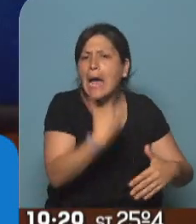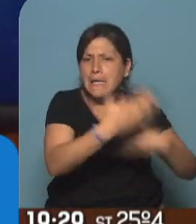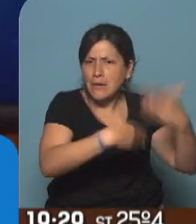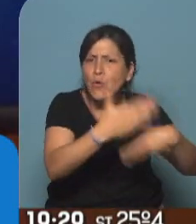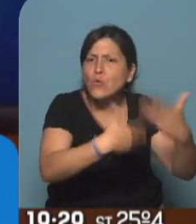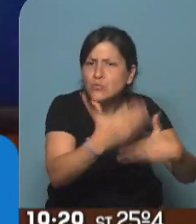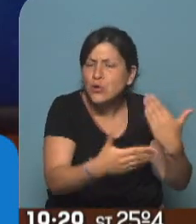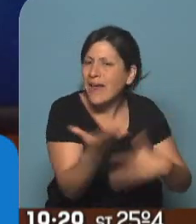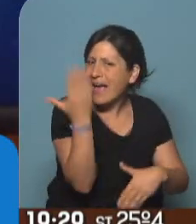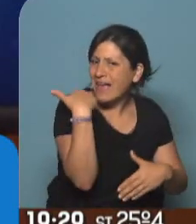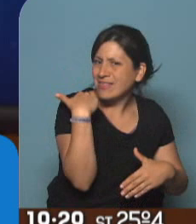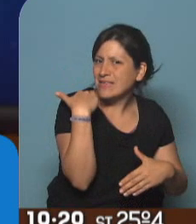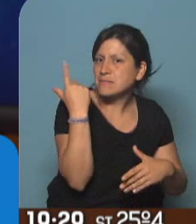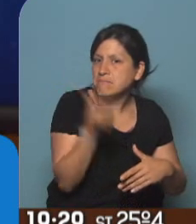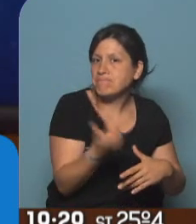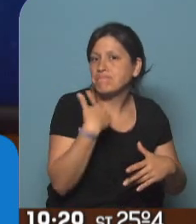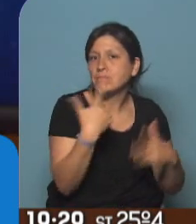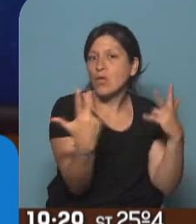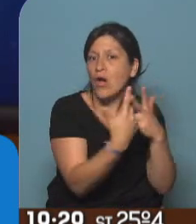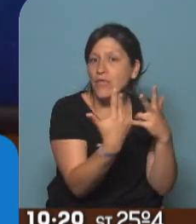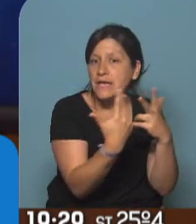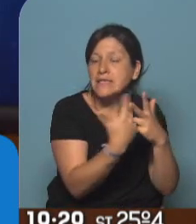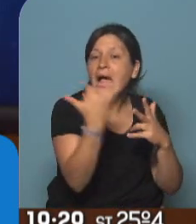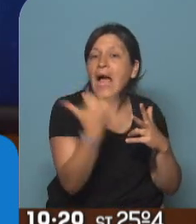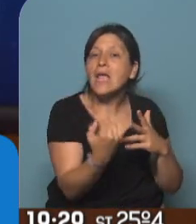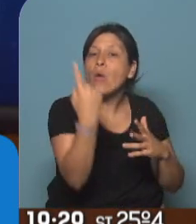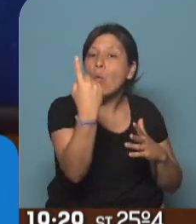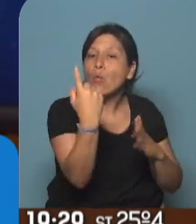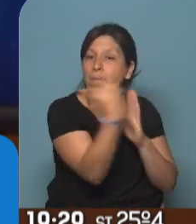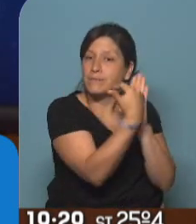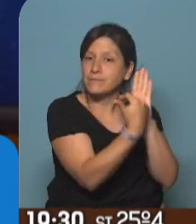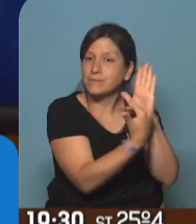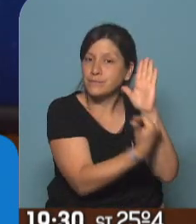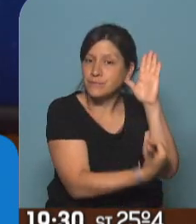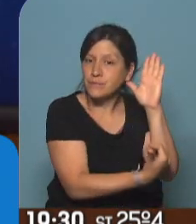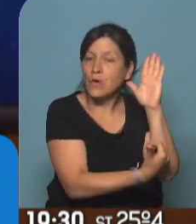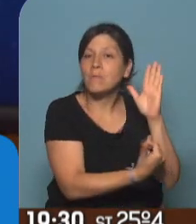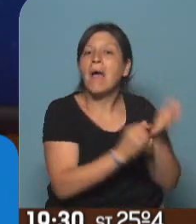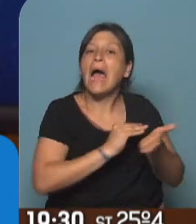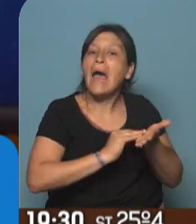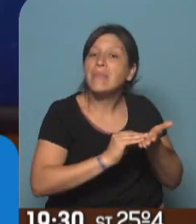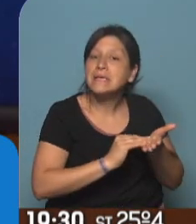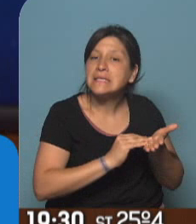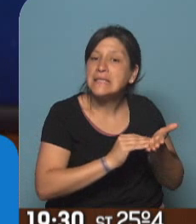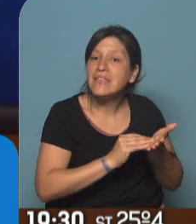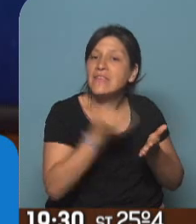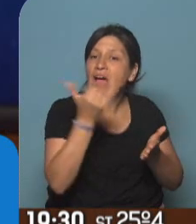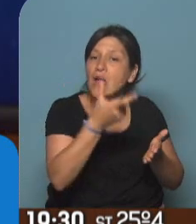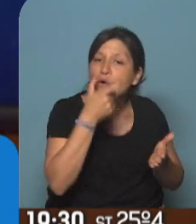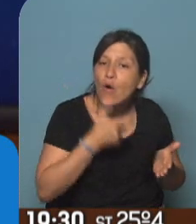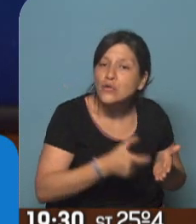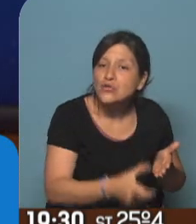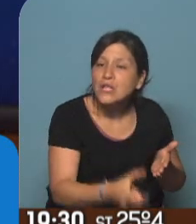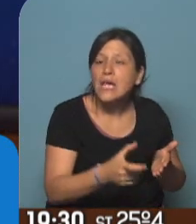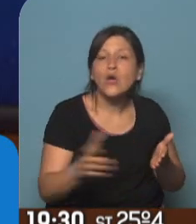recién decía una norma administrativa que nosotros tenemos este consejo que reúne a todos los ministros de seguridad de las